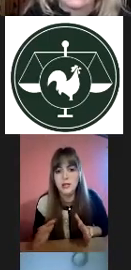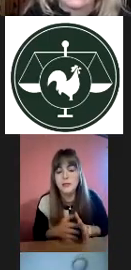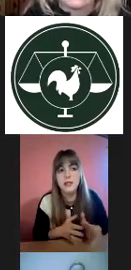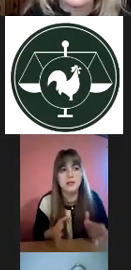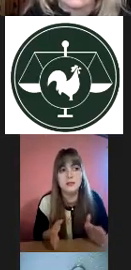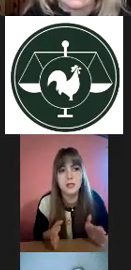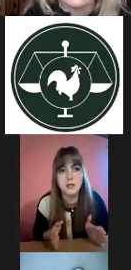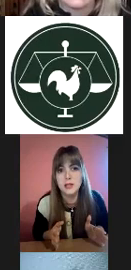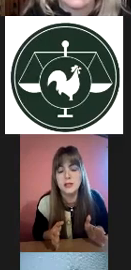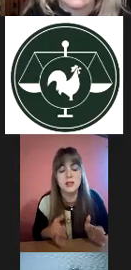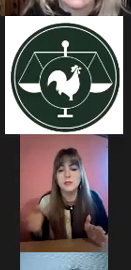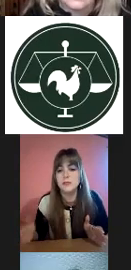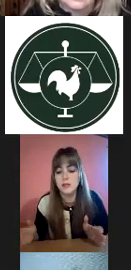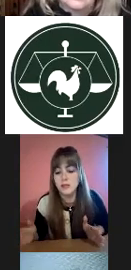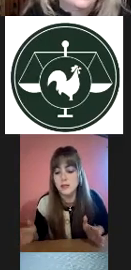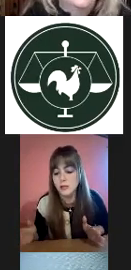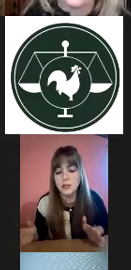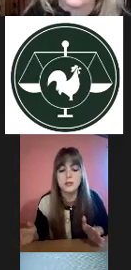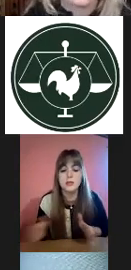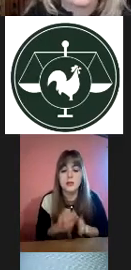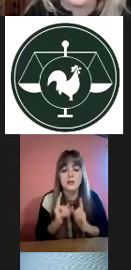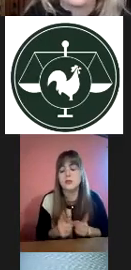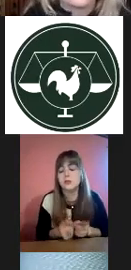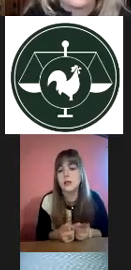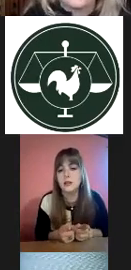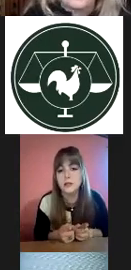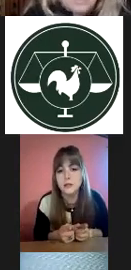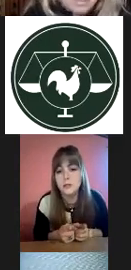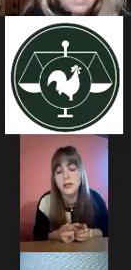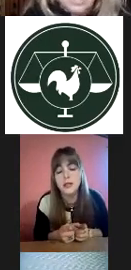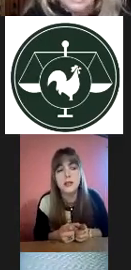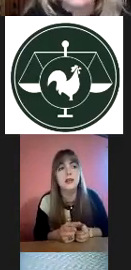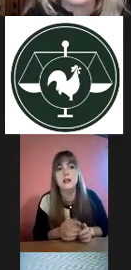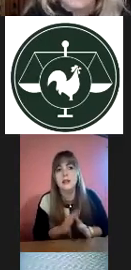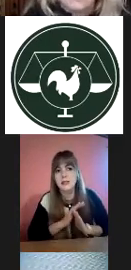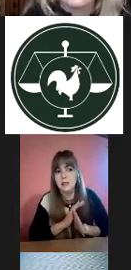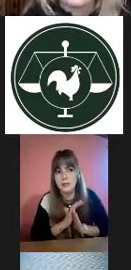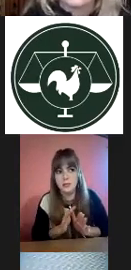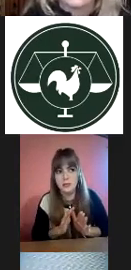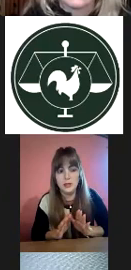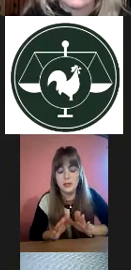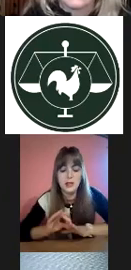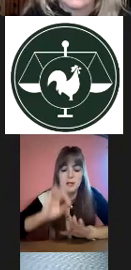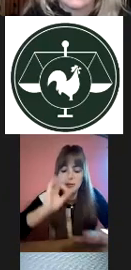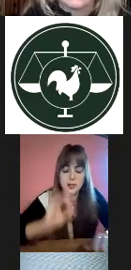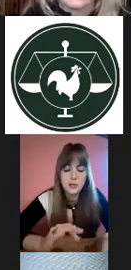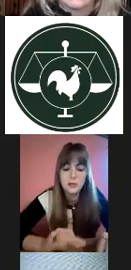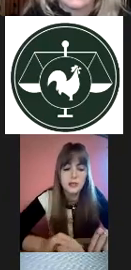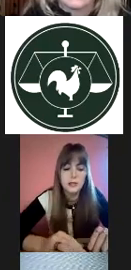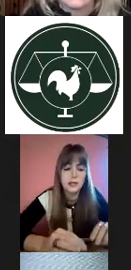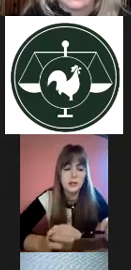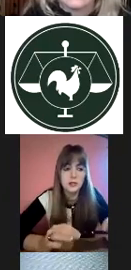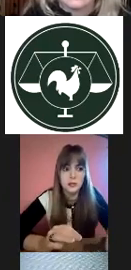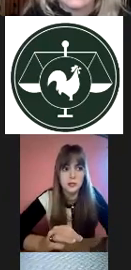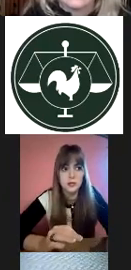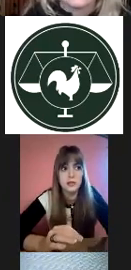está, la preñez 3 meses, quizás 12 cachorros más de una sola perra. Es impresionante lo que pasó en la